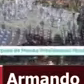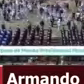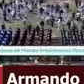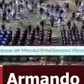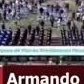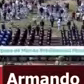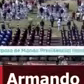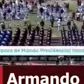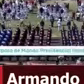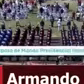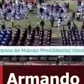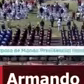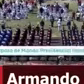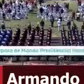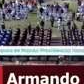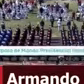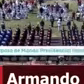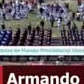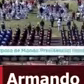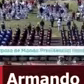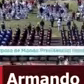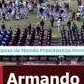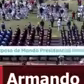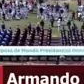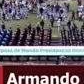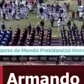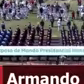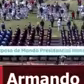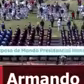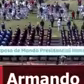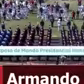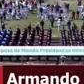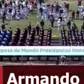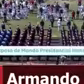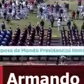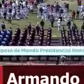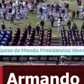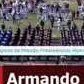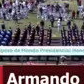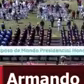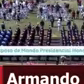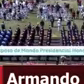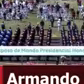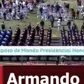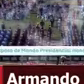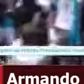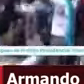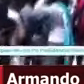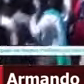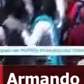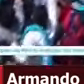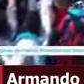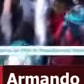200 años, la primera mujer. La primera mujer presidenta. De nuestro sí. país. La primera mujer. Don Armando, un gusto saludarlo.